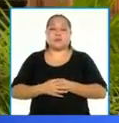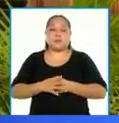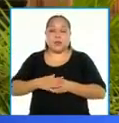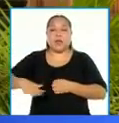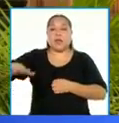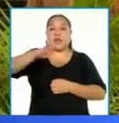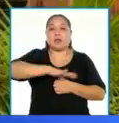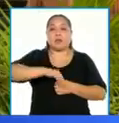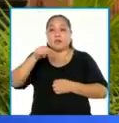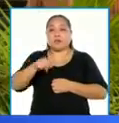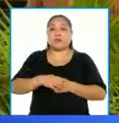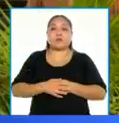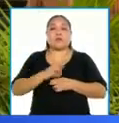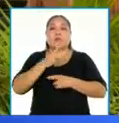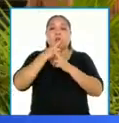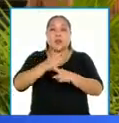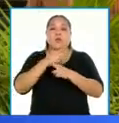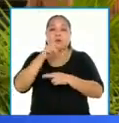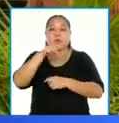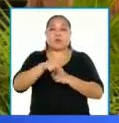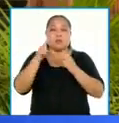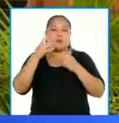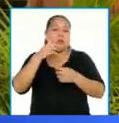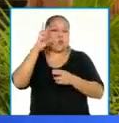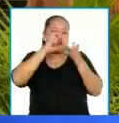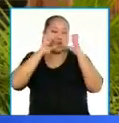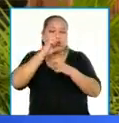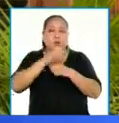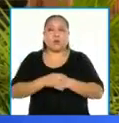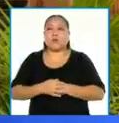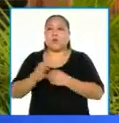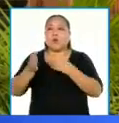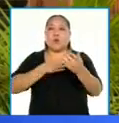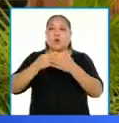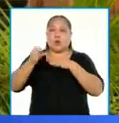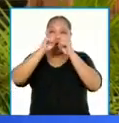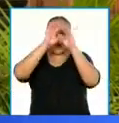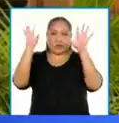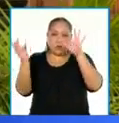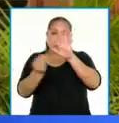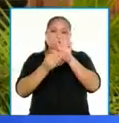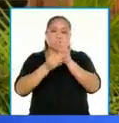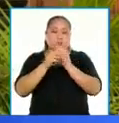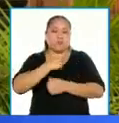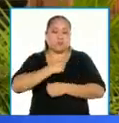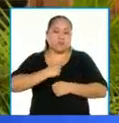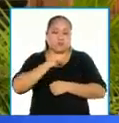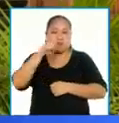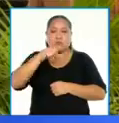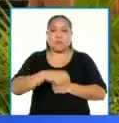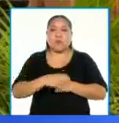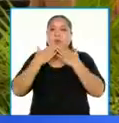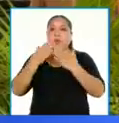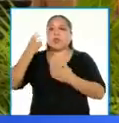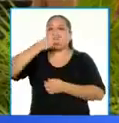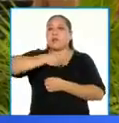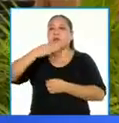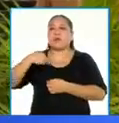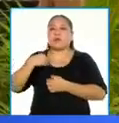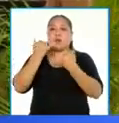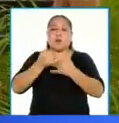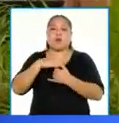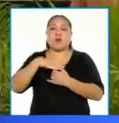Entonces, esta es la respuesta sobre esta inquietud y cualquier aclaración adicional con mucho gusto. Muchas gracias, ministros.